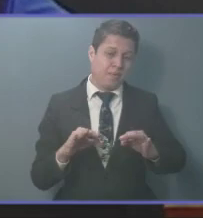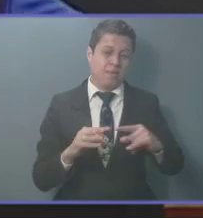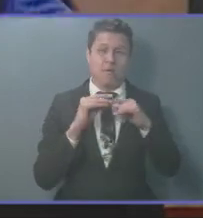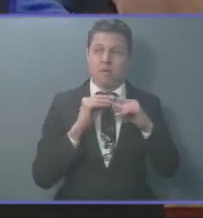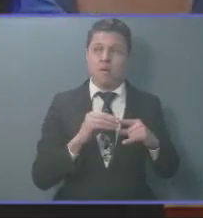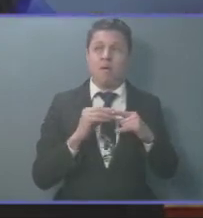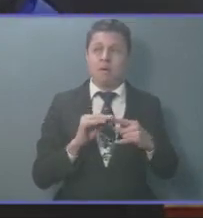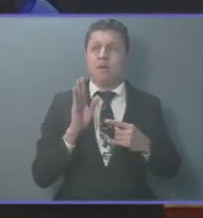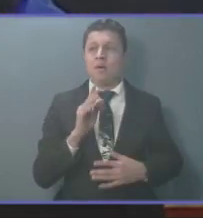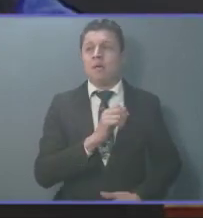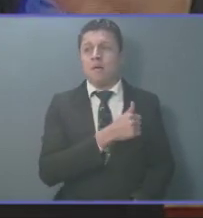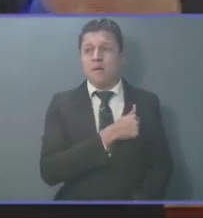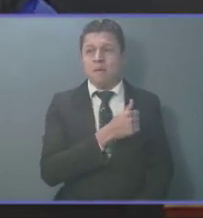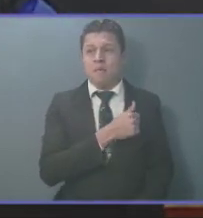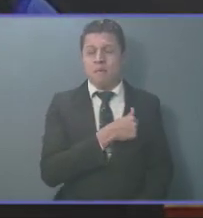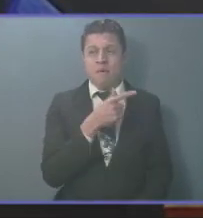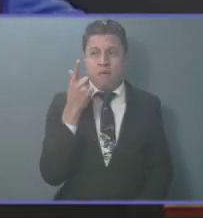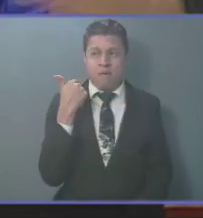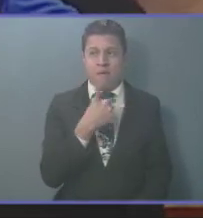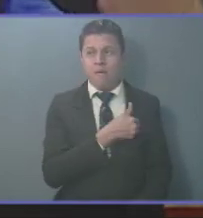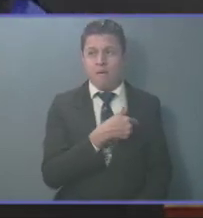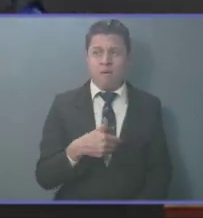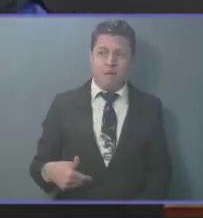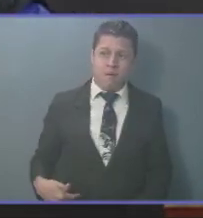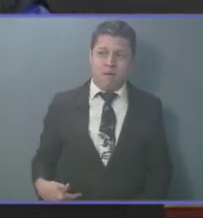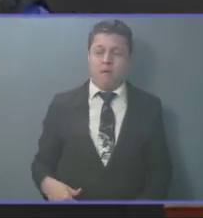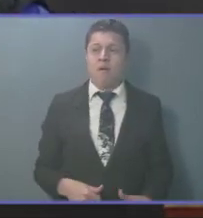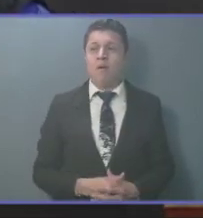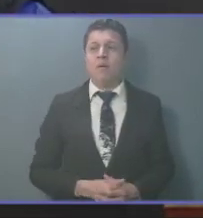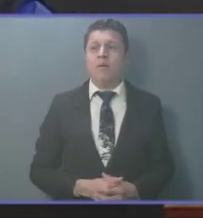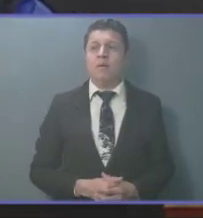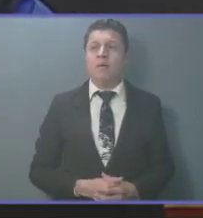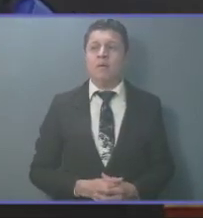especialmente la obligación del presidente de la República.